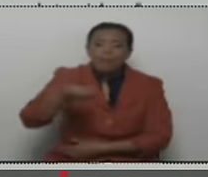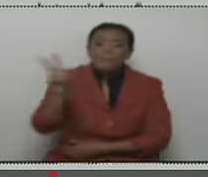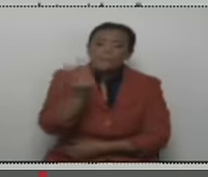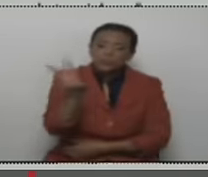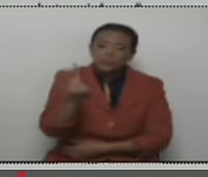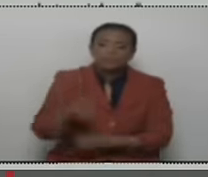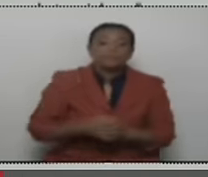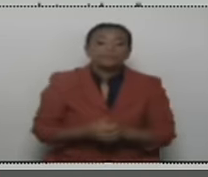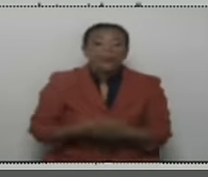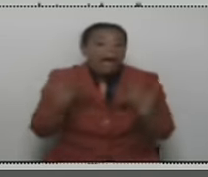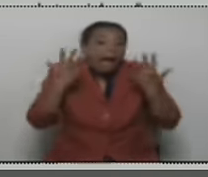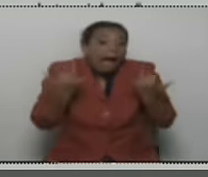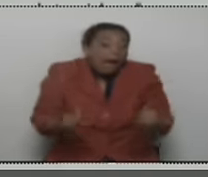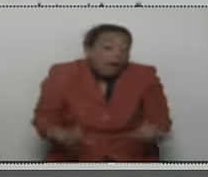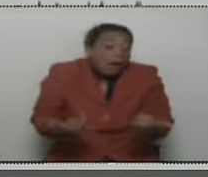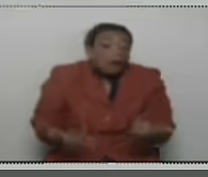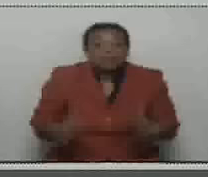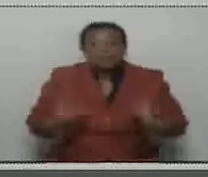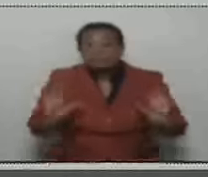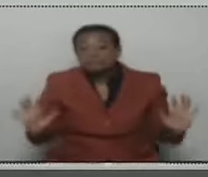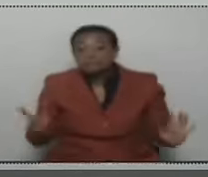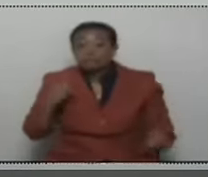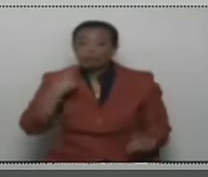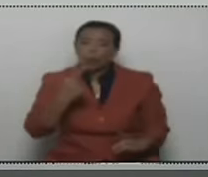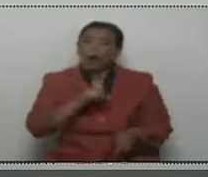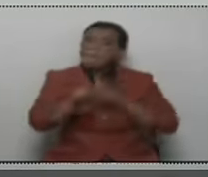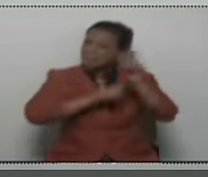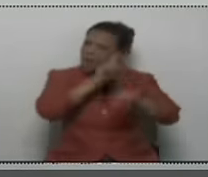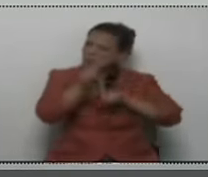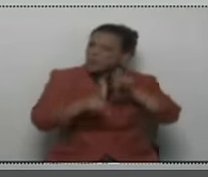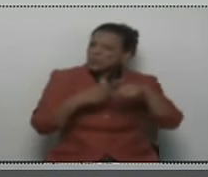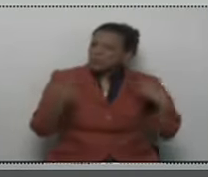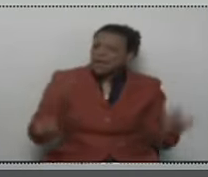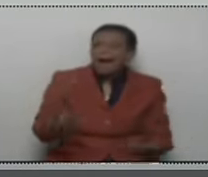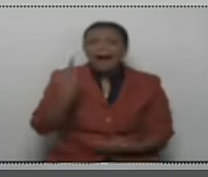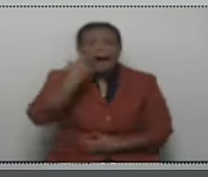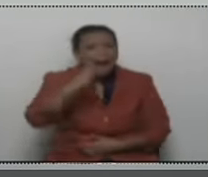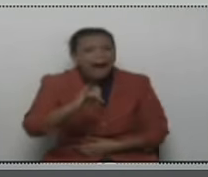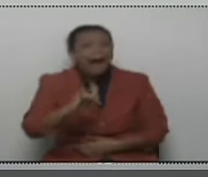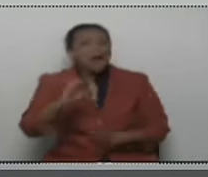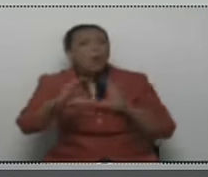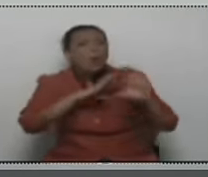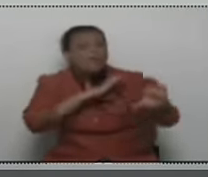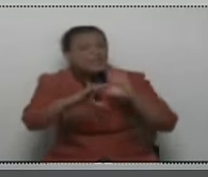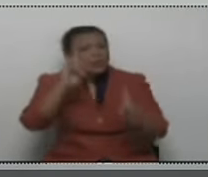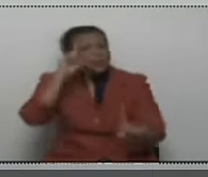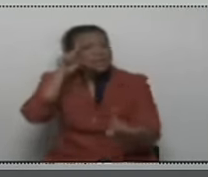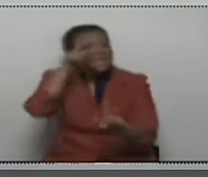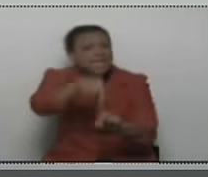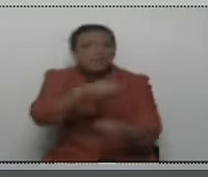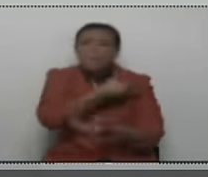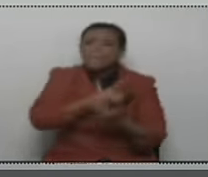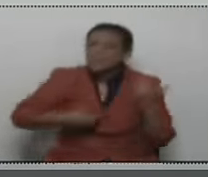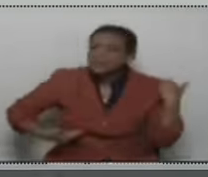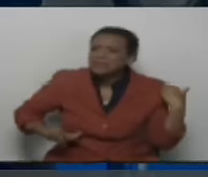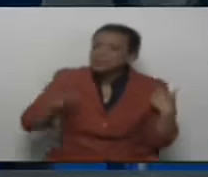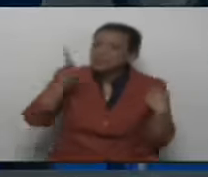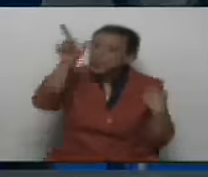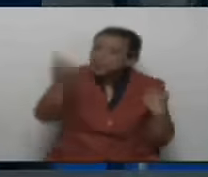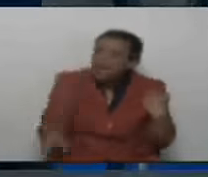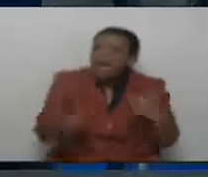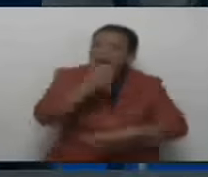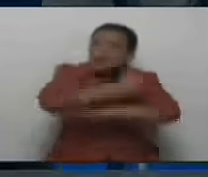Venezuela. Ahora, me da pie para preguntarle, ¿ha habido alguna conversación, presidente, con